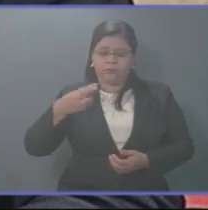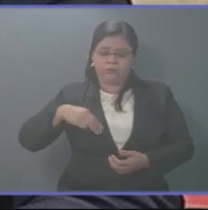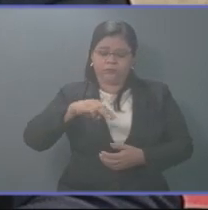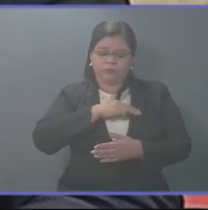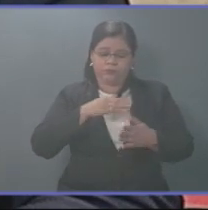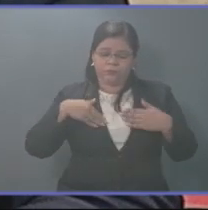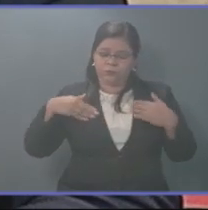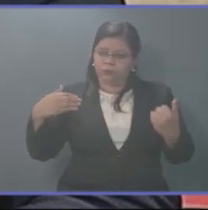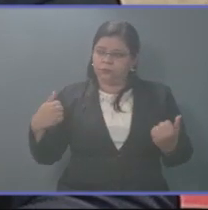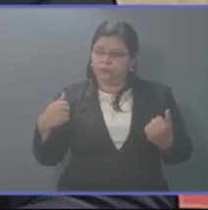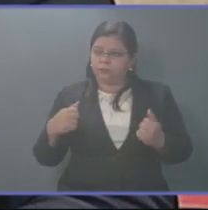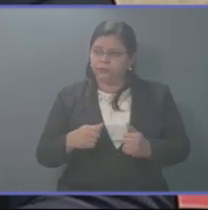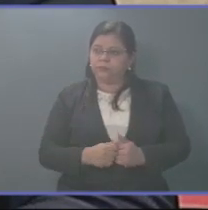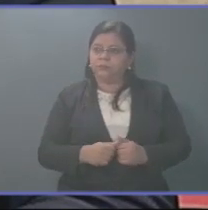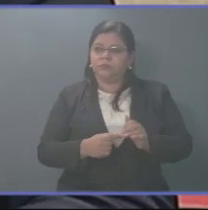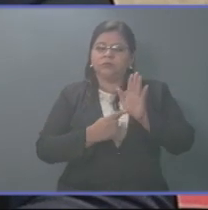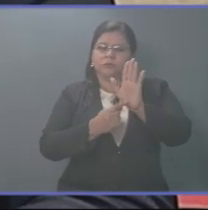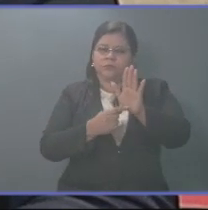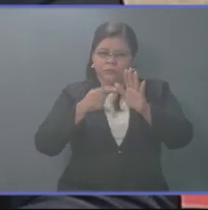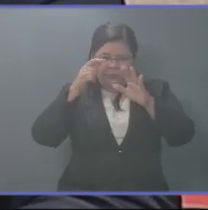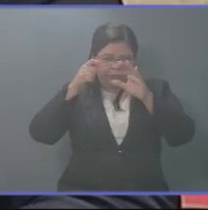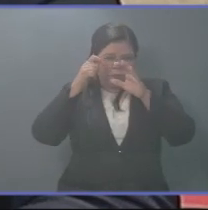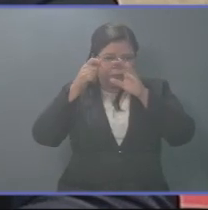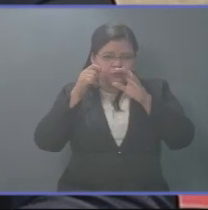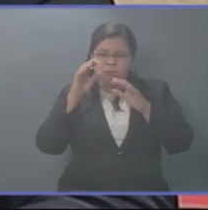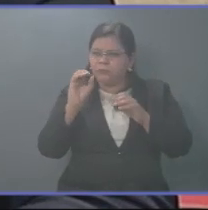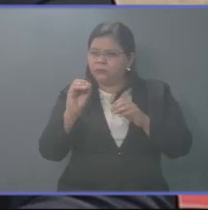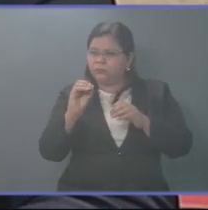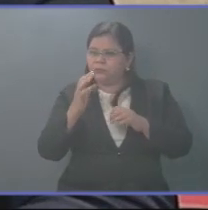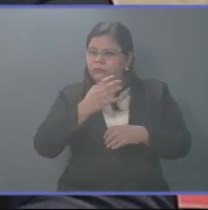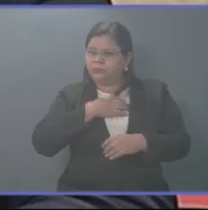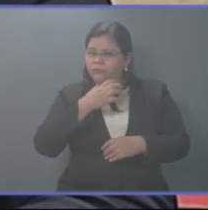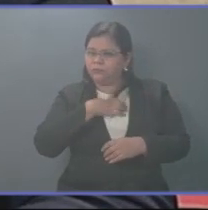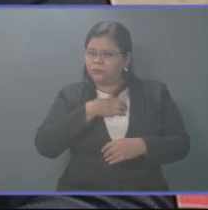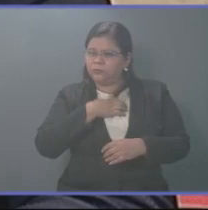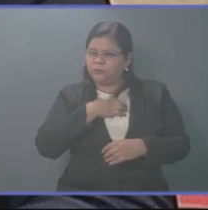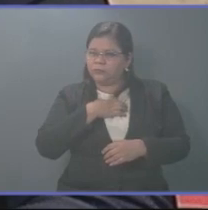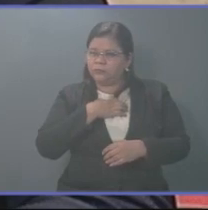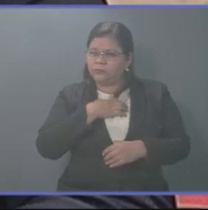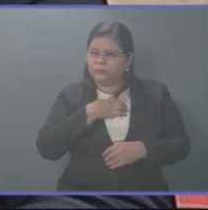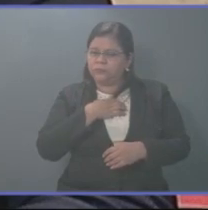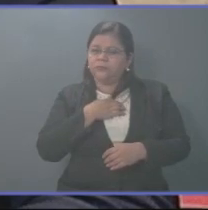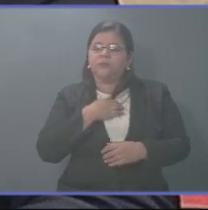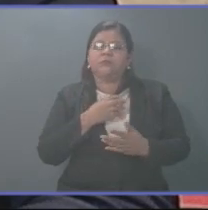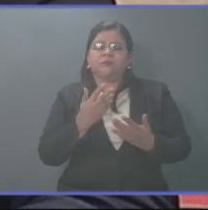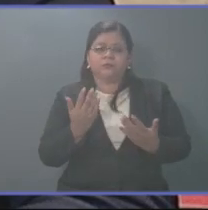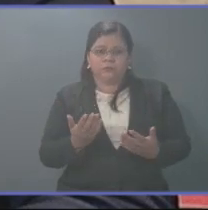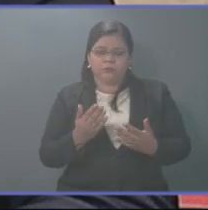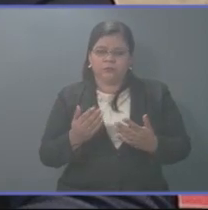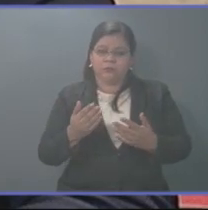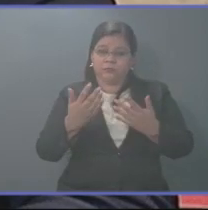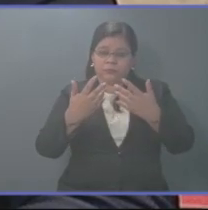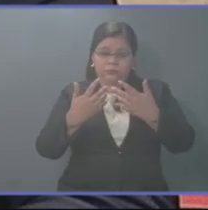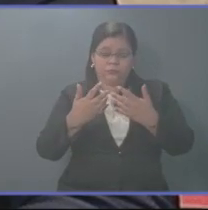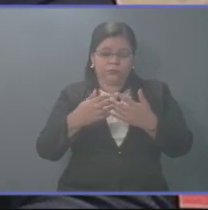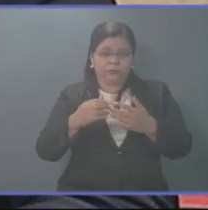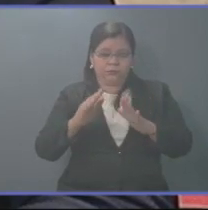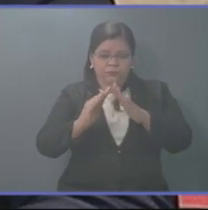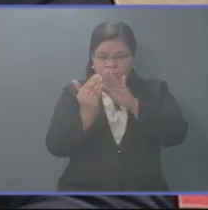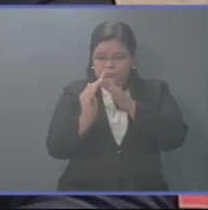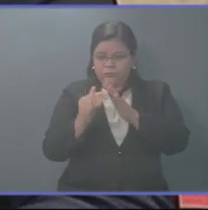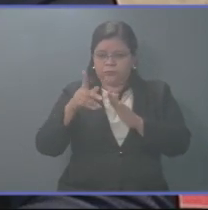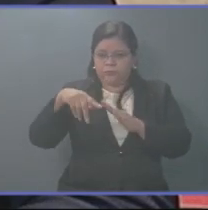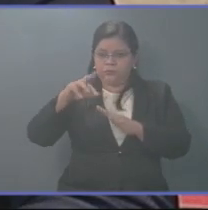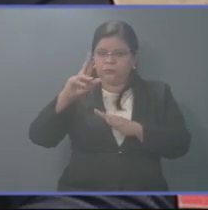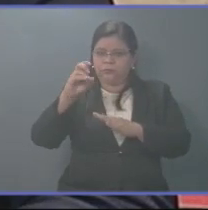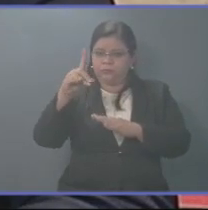le enseñaron un video o una queja. Fue una queja de Prado de Venecia 4, donde estaba